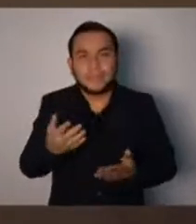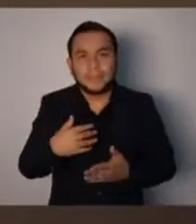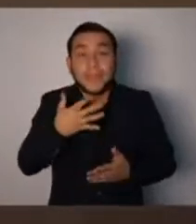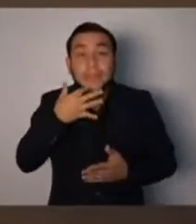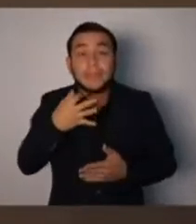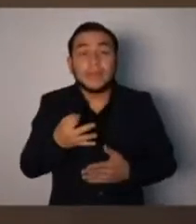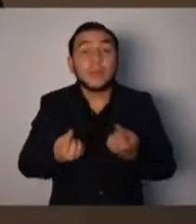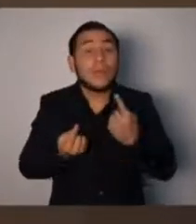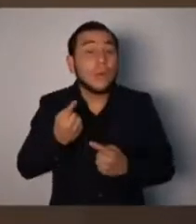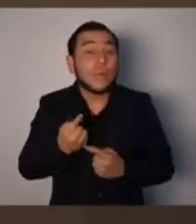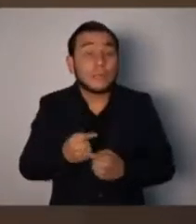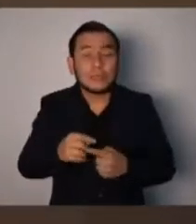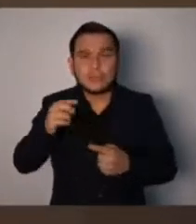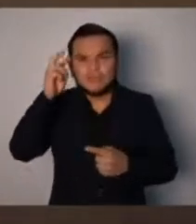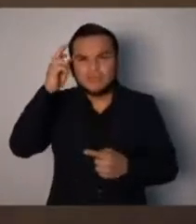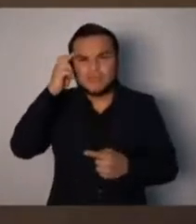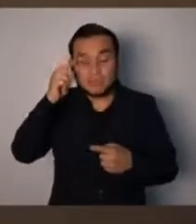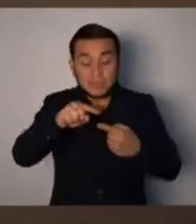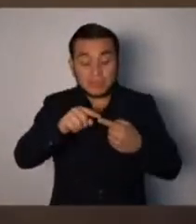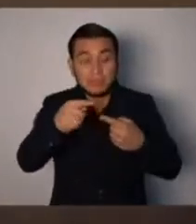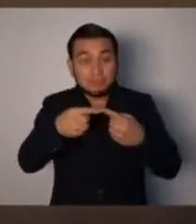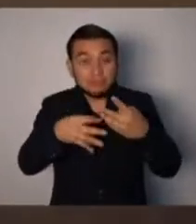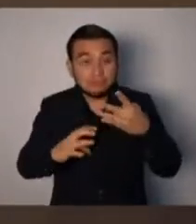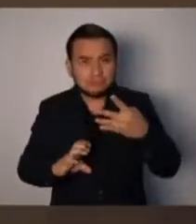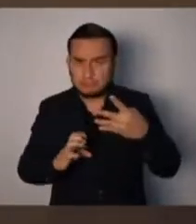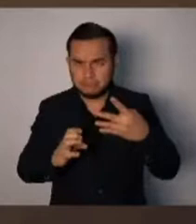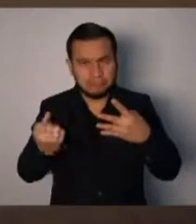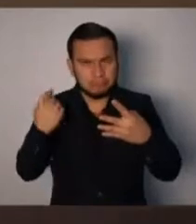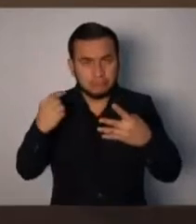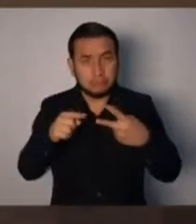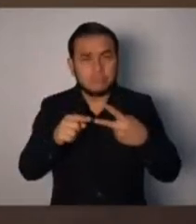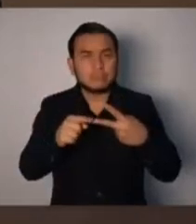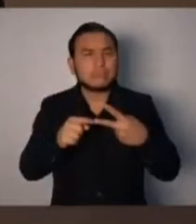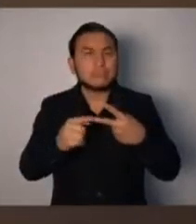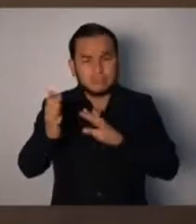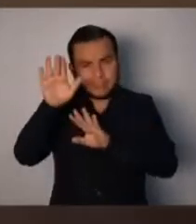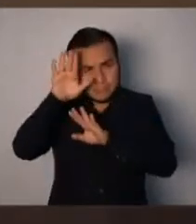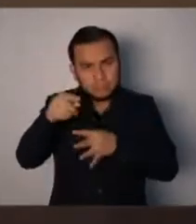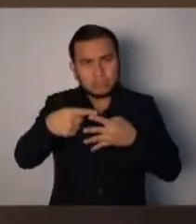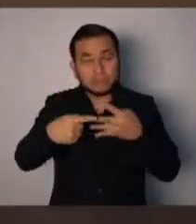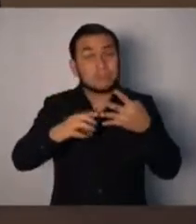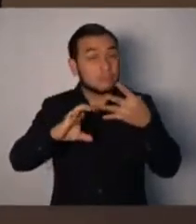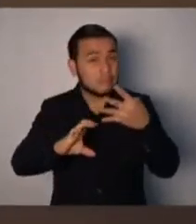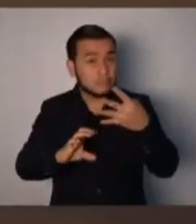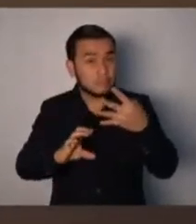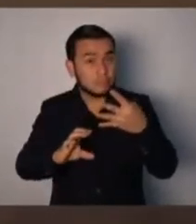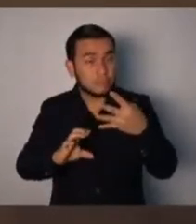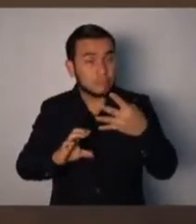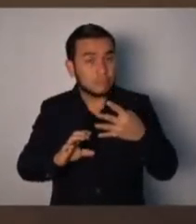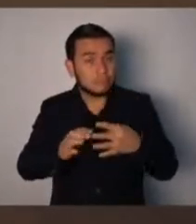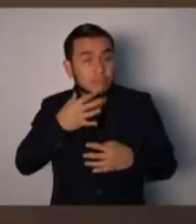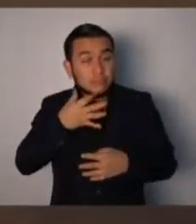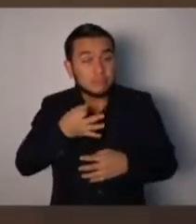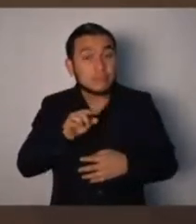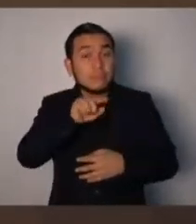primero pero segundo tanto que la defienden sin nuestra sacrosanta constitución que hay que la respetan entonces que empiecen por ahí si acaso que de